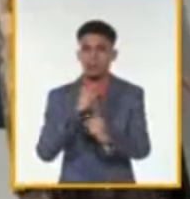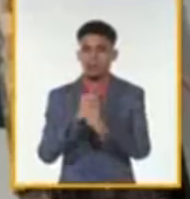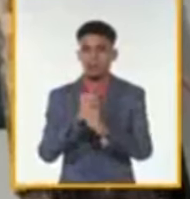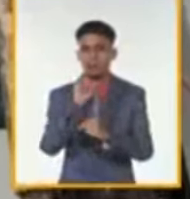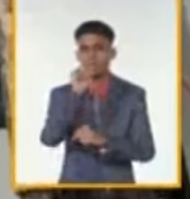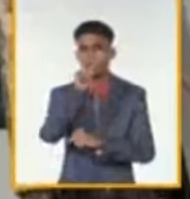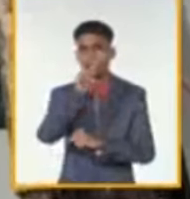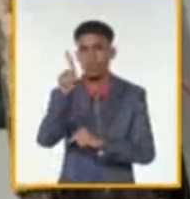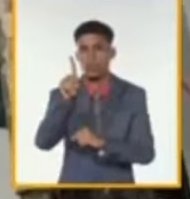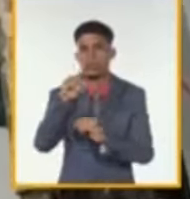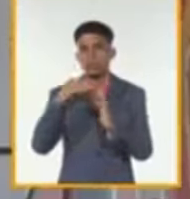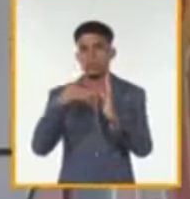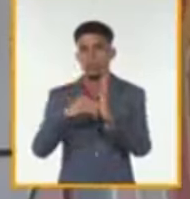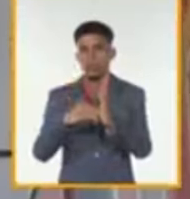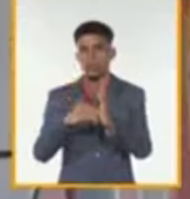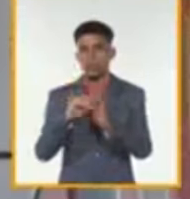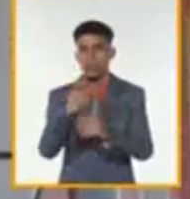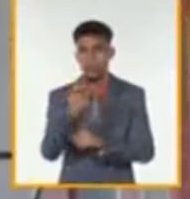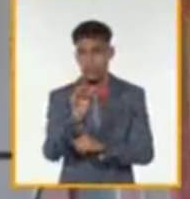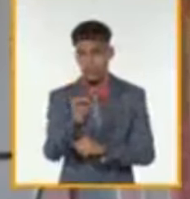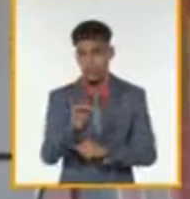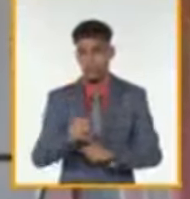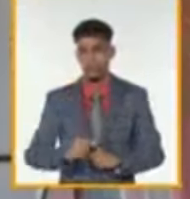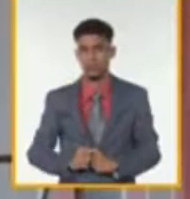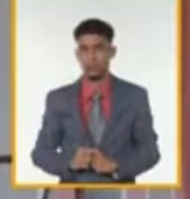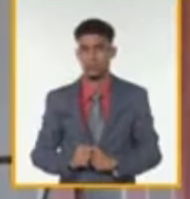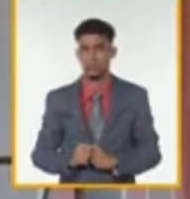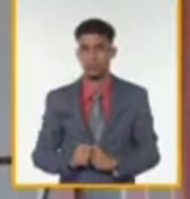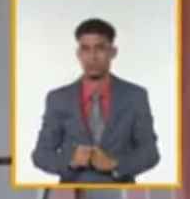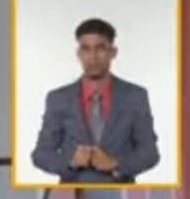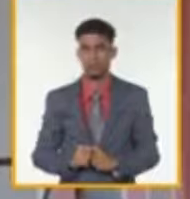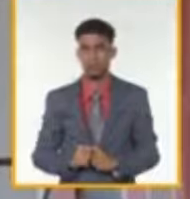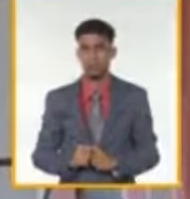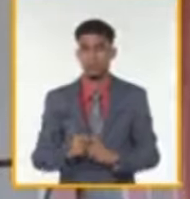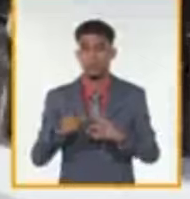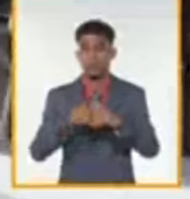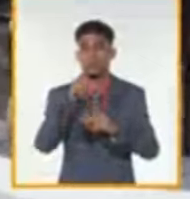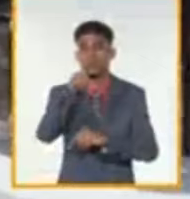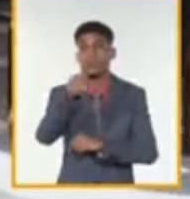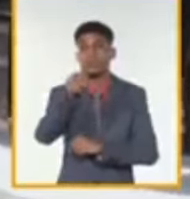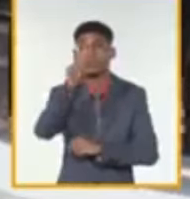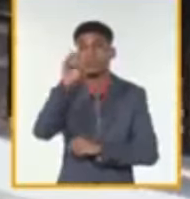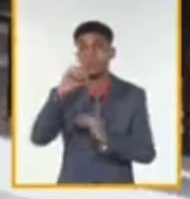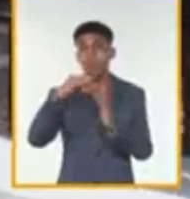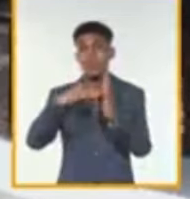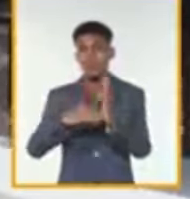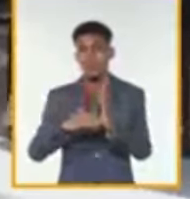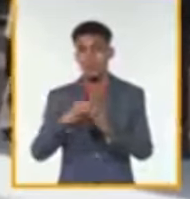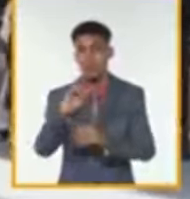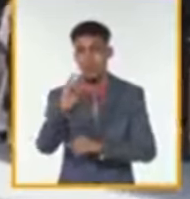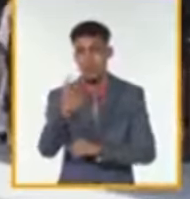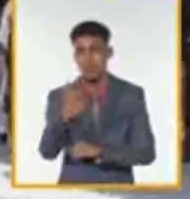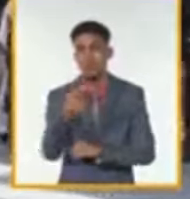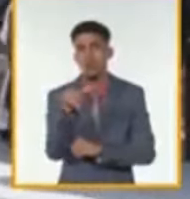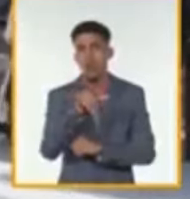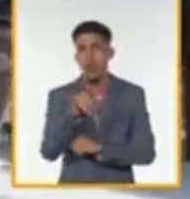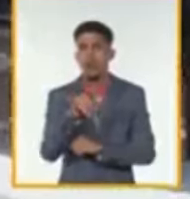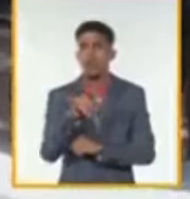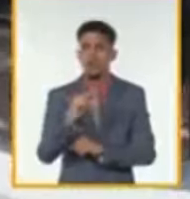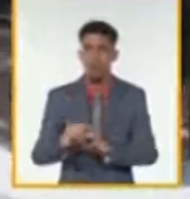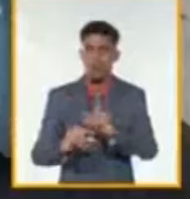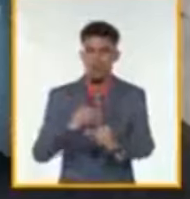millones de pesos y el superav como usted ha explicado se sobre cumple en más de 132 millones de pesos yo creo que también a partir de que se ha trabajado